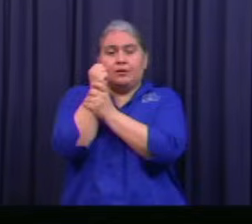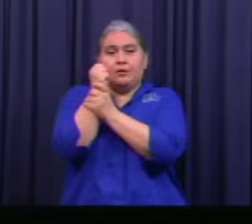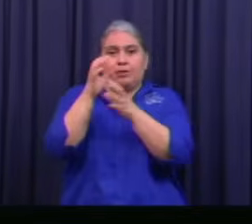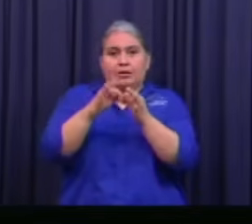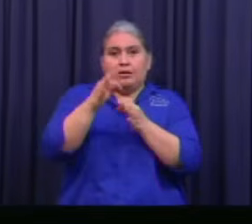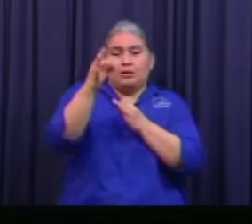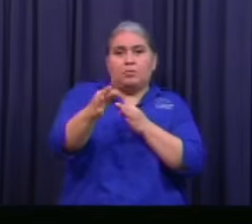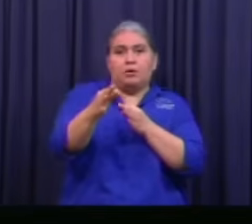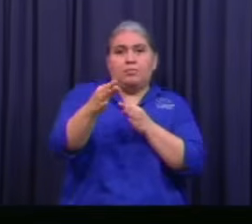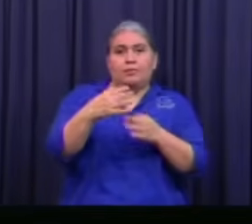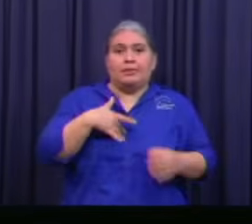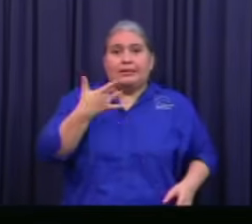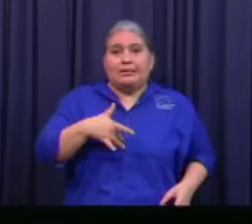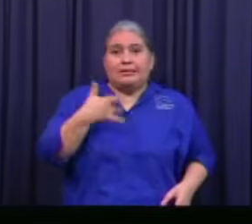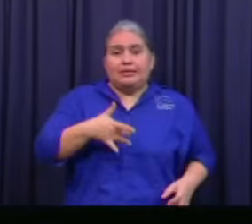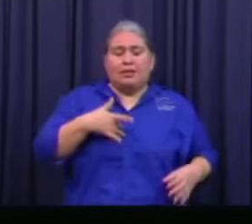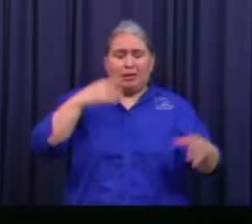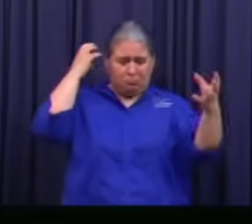están en gran